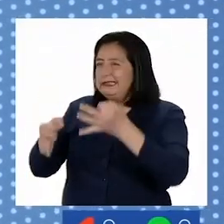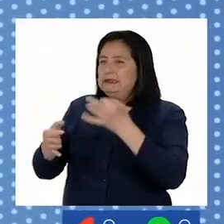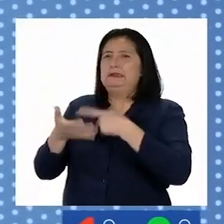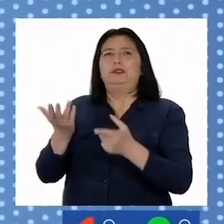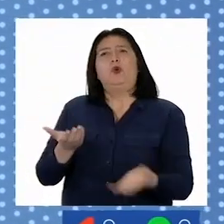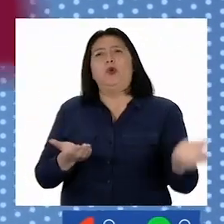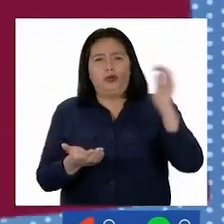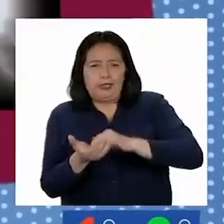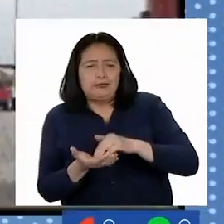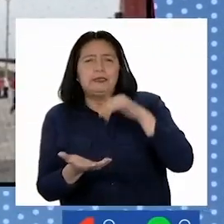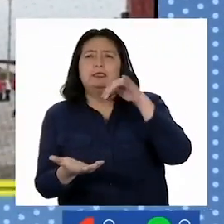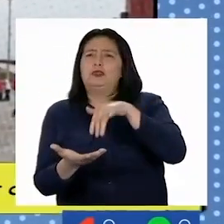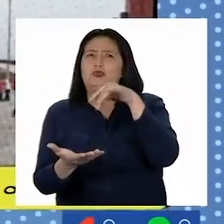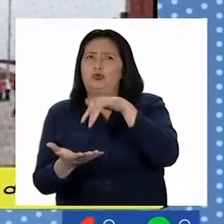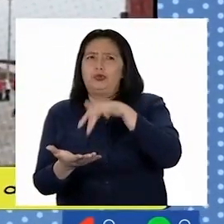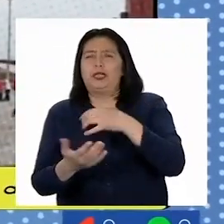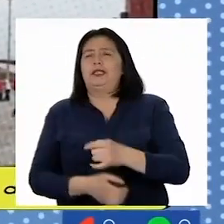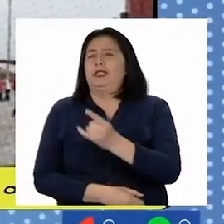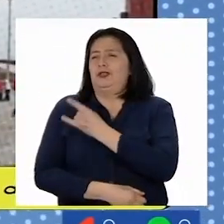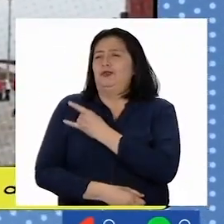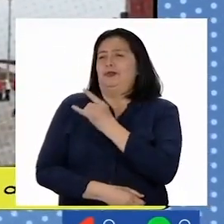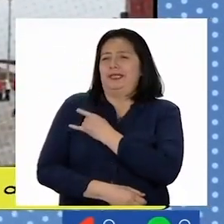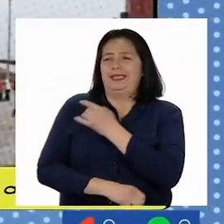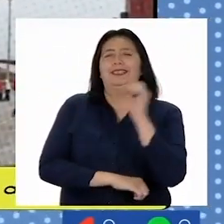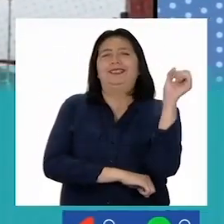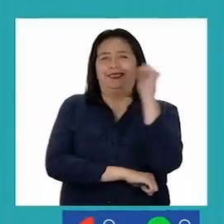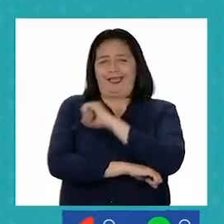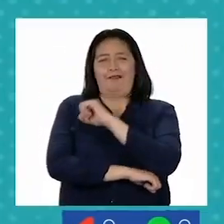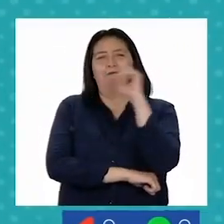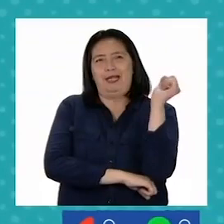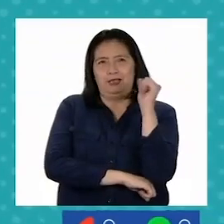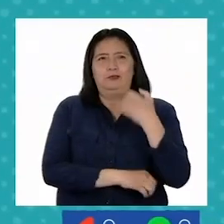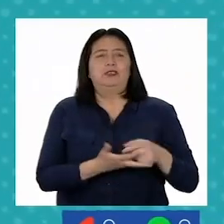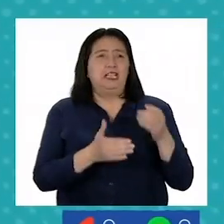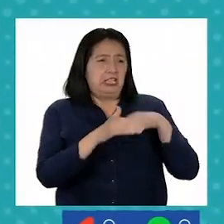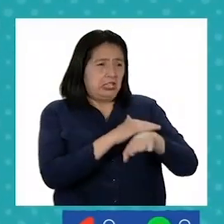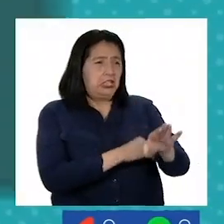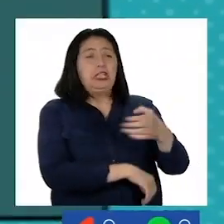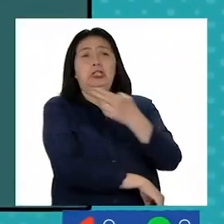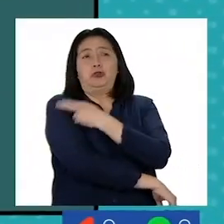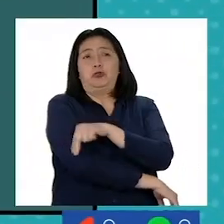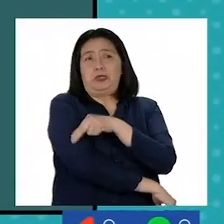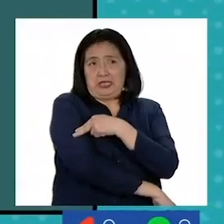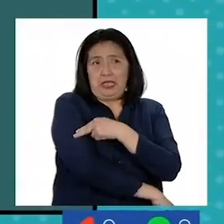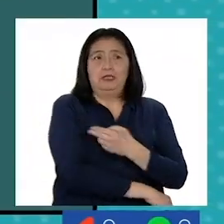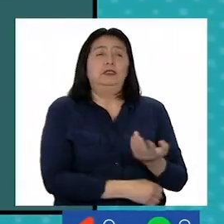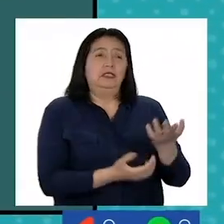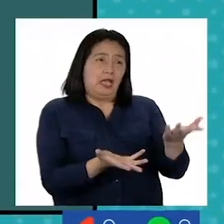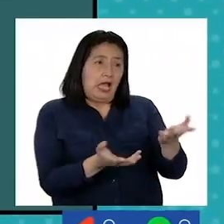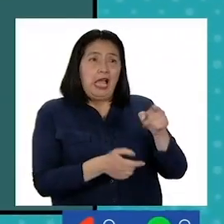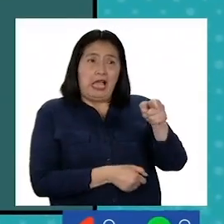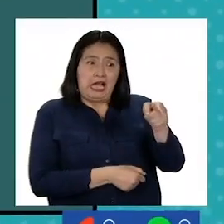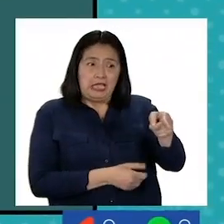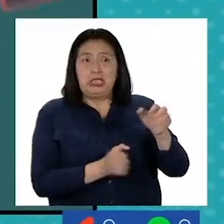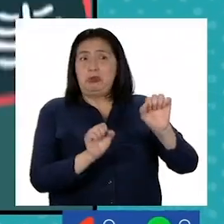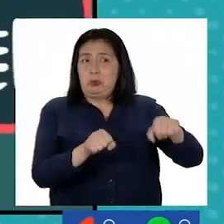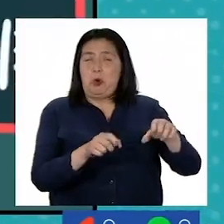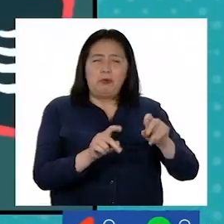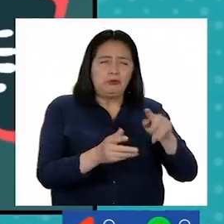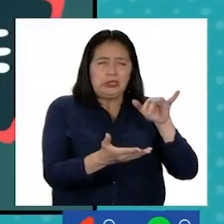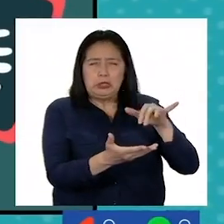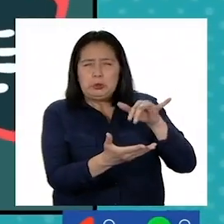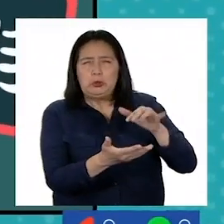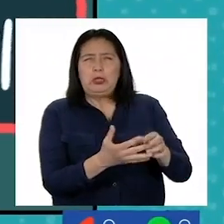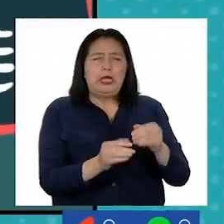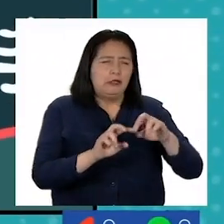de reanudar sus estudios en la Universidad Mayor de San Marcos y en el Hospital 2 de Mayo. Aquí tendría la oportunidad de